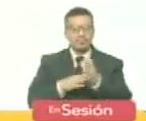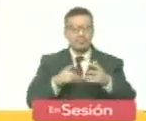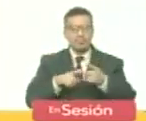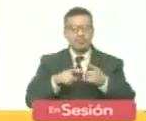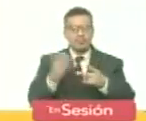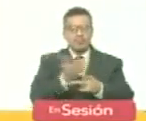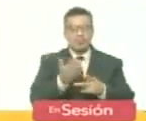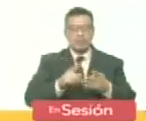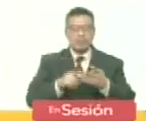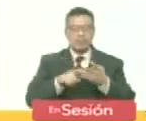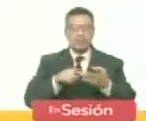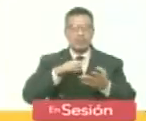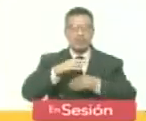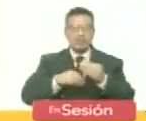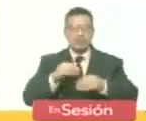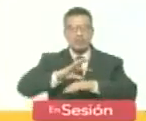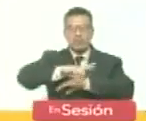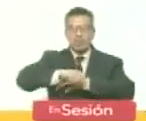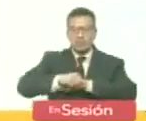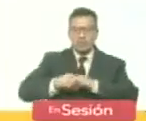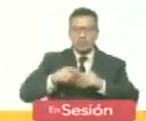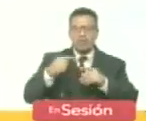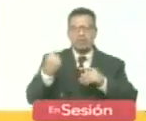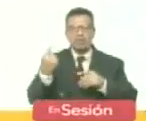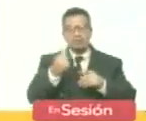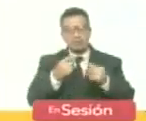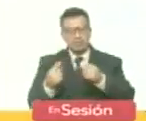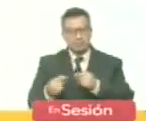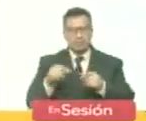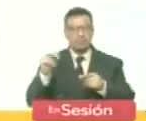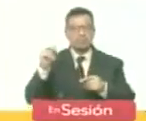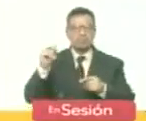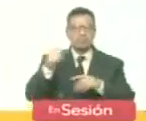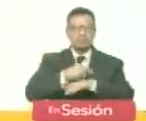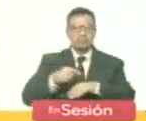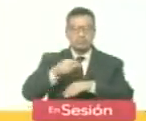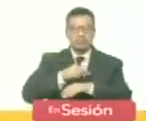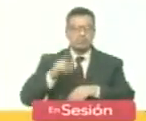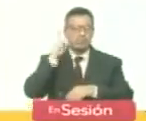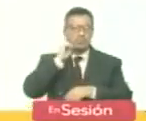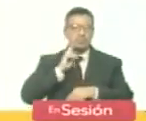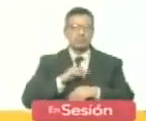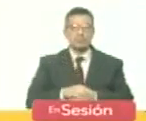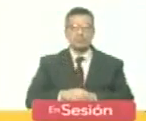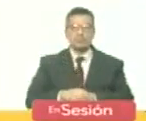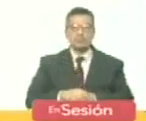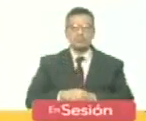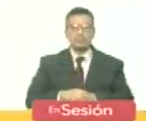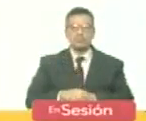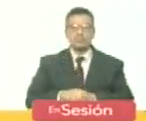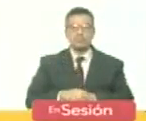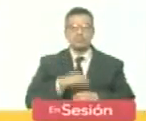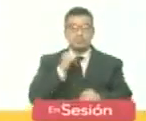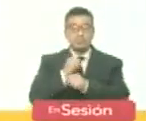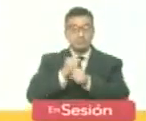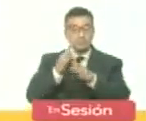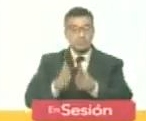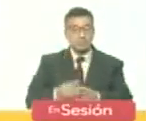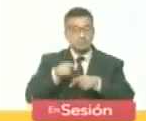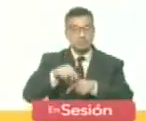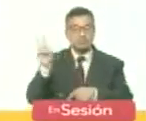sanciones, los sobrecumplimientos, el robo de los activos de Venezuela. ¿Al gobierno bolivariano? ¿A las trabajadoras y trabajadores